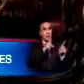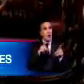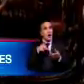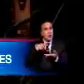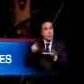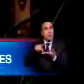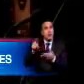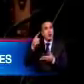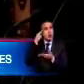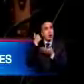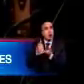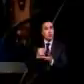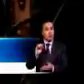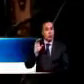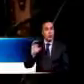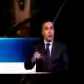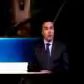del gobierno